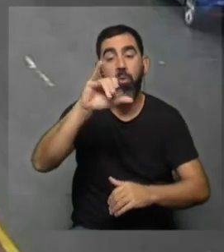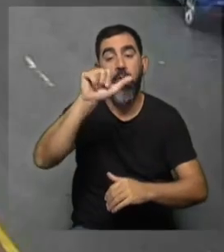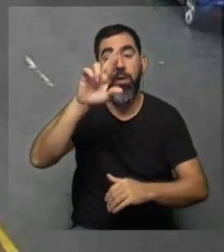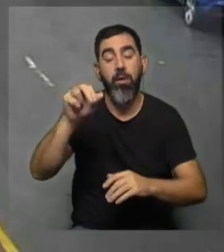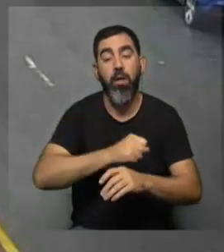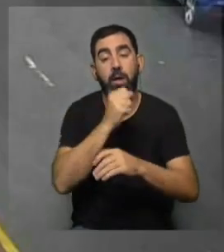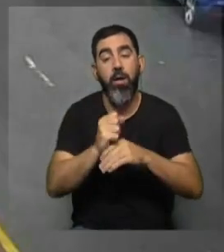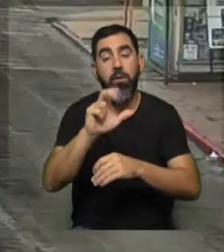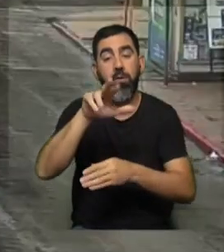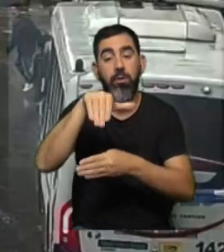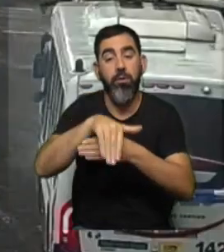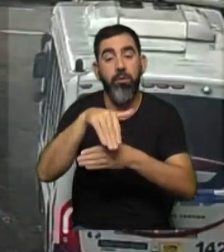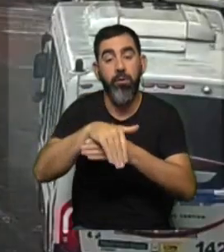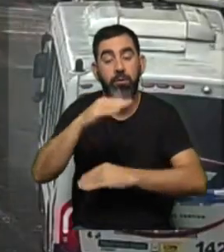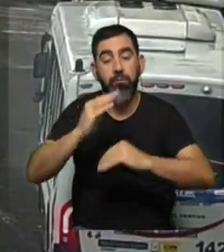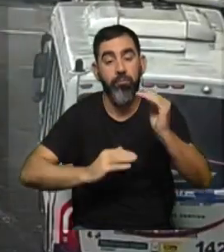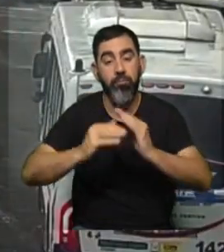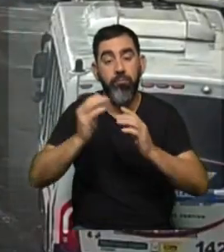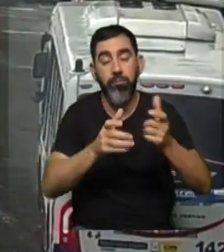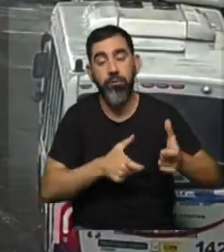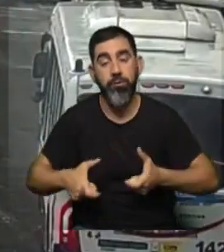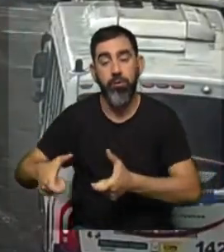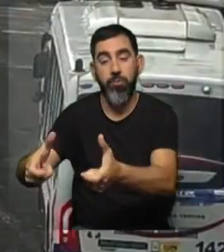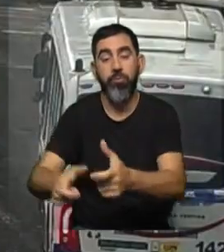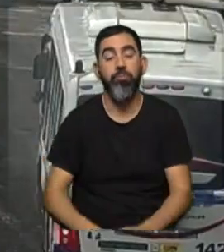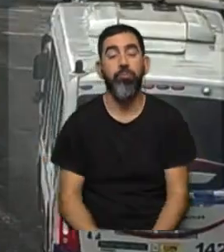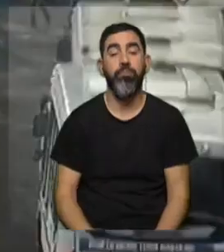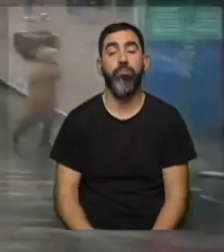hasta las tres de la tarde Hay obras de saneamiento